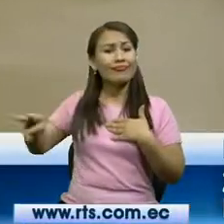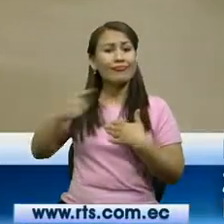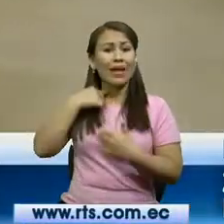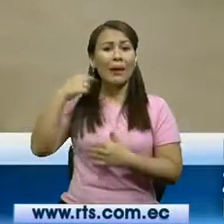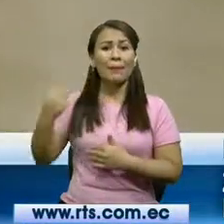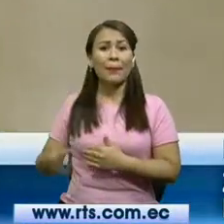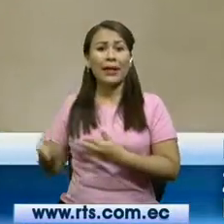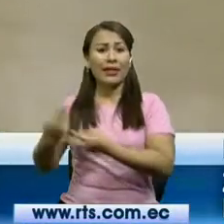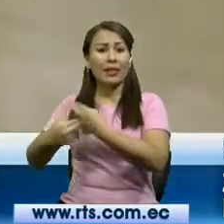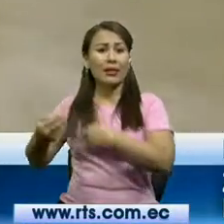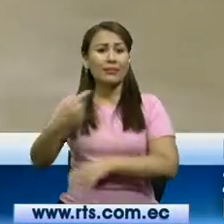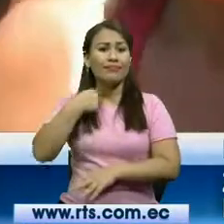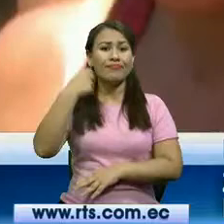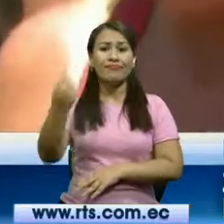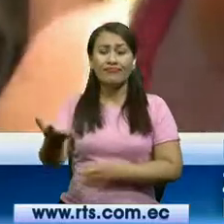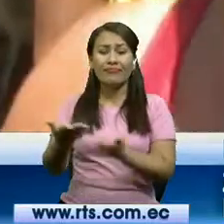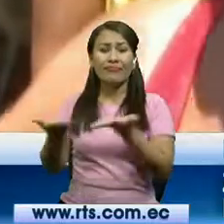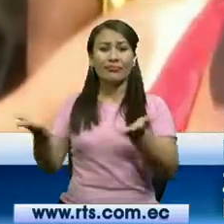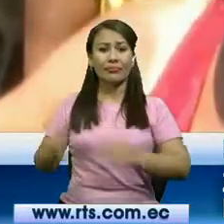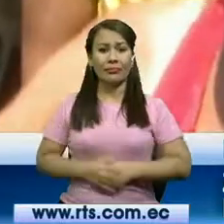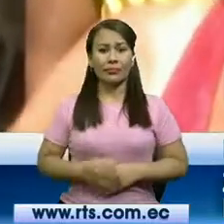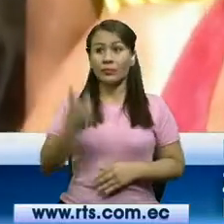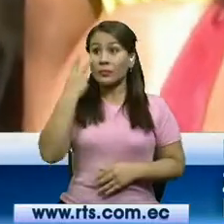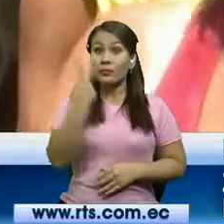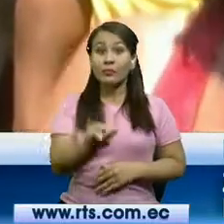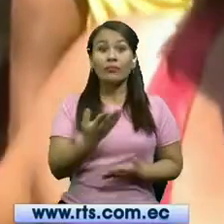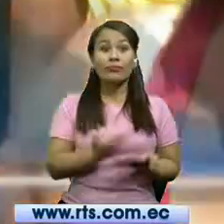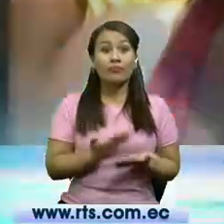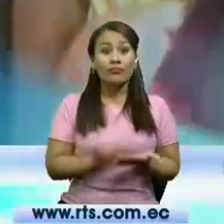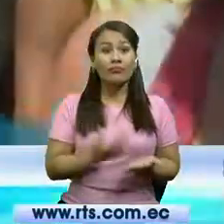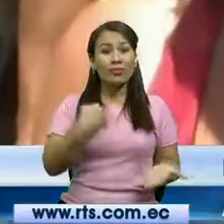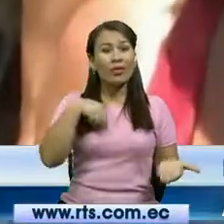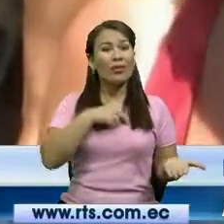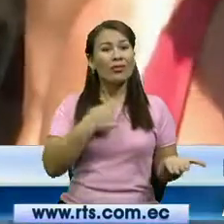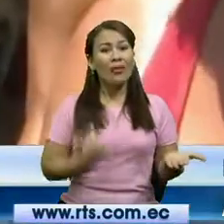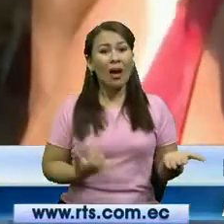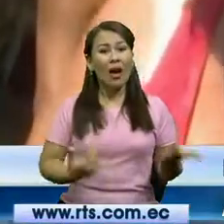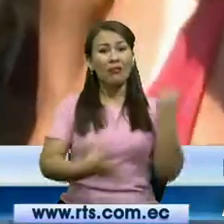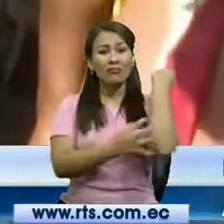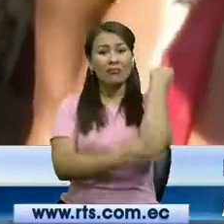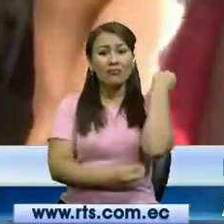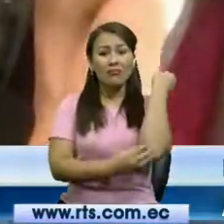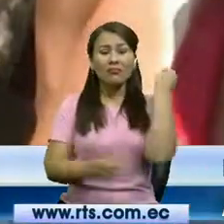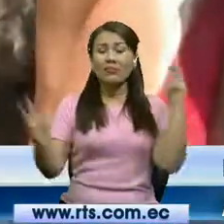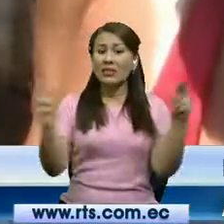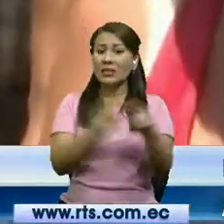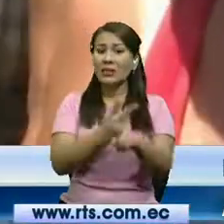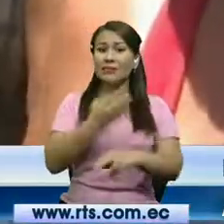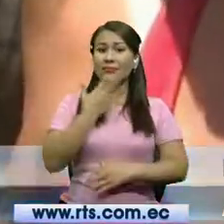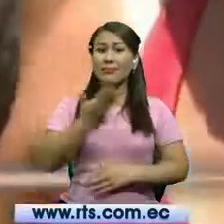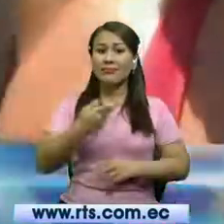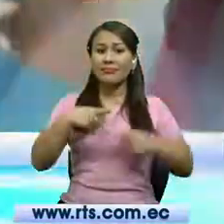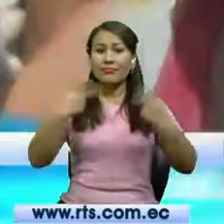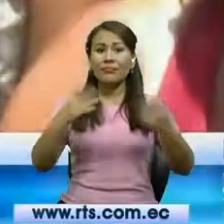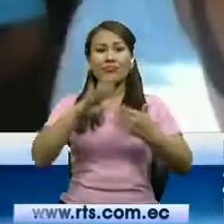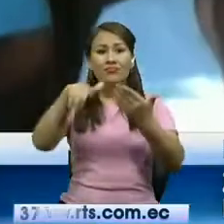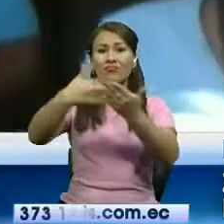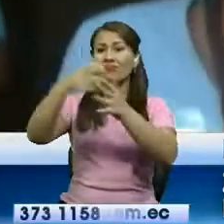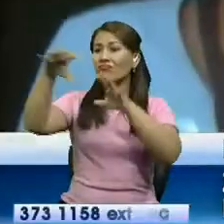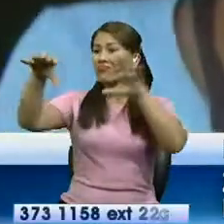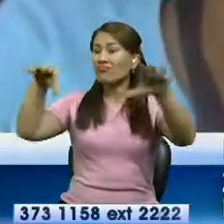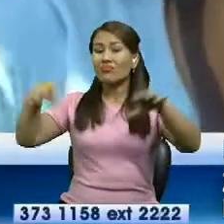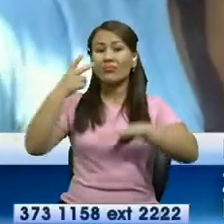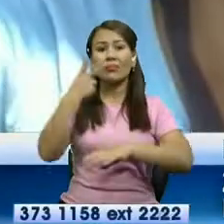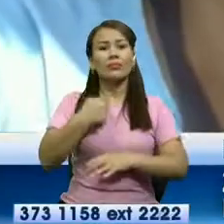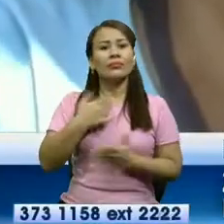perdieron sus negocios y enseres. Para que vean cómo estamos viviendo los pobres, cómo estamos viviendo todos los lados.